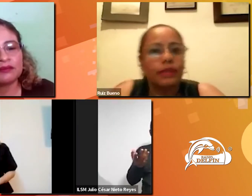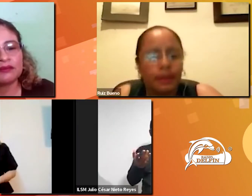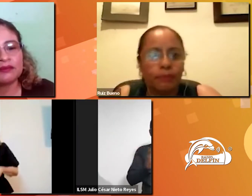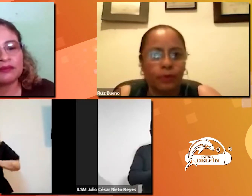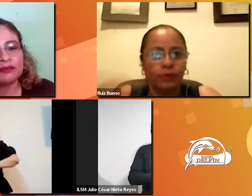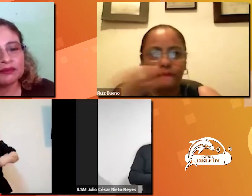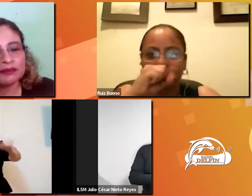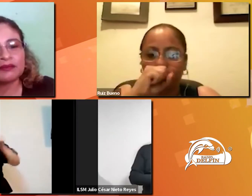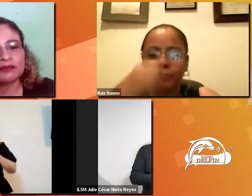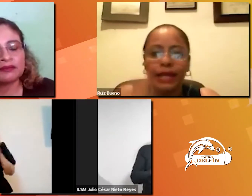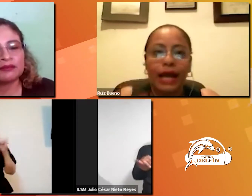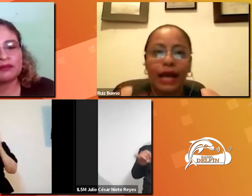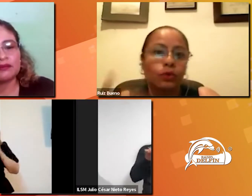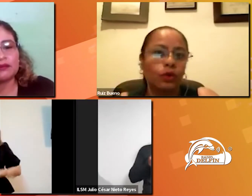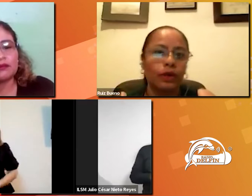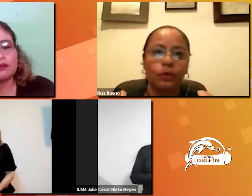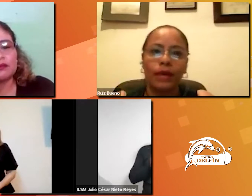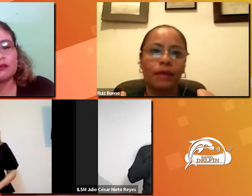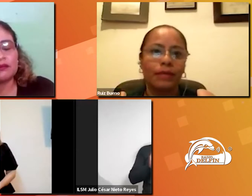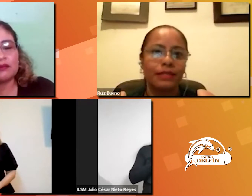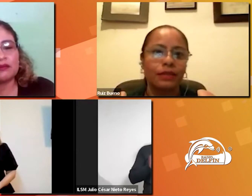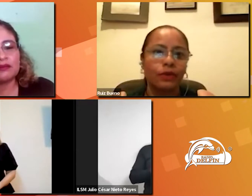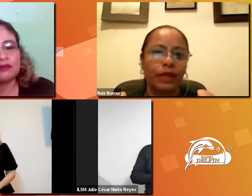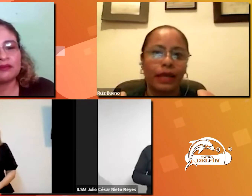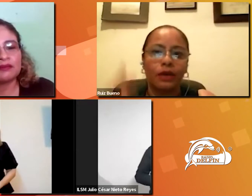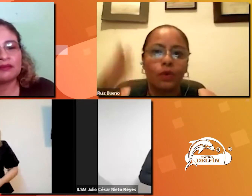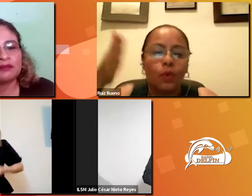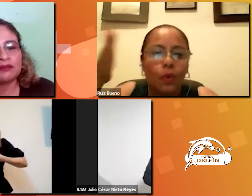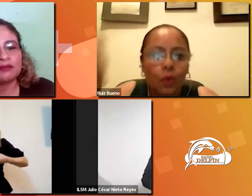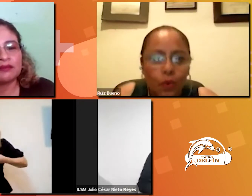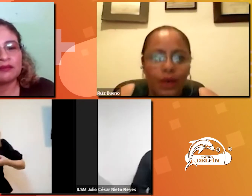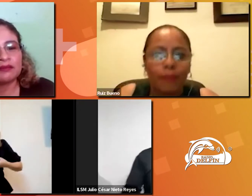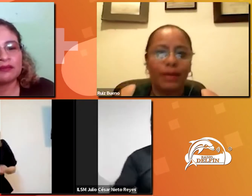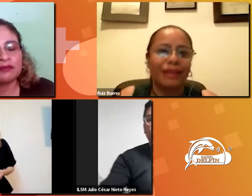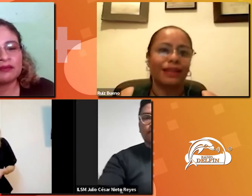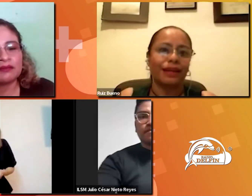doy tiempo de autorregularme, sino que